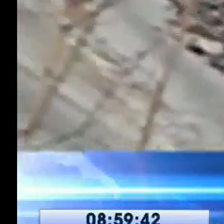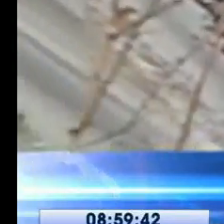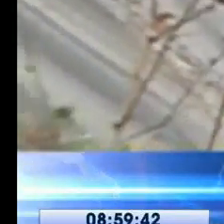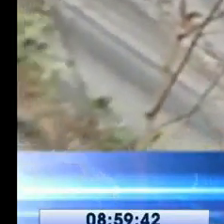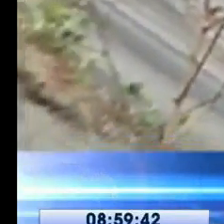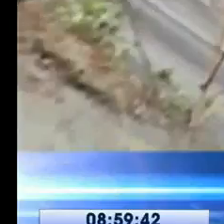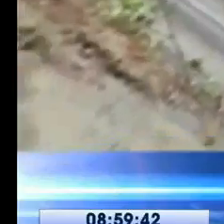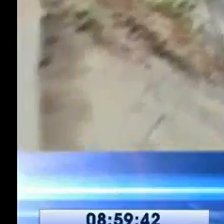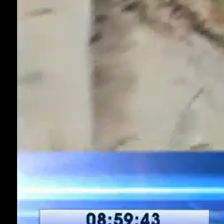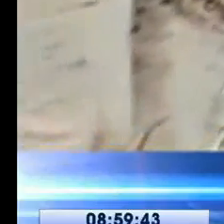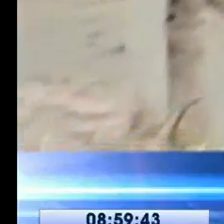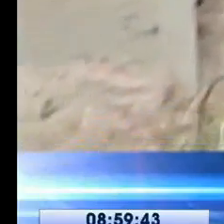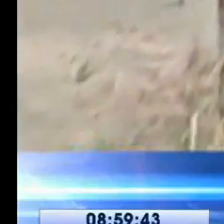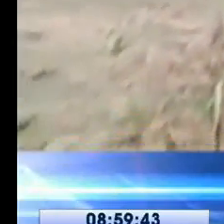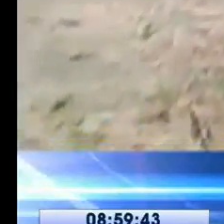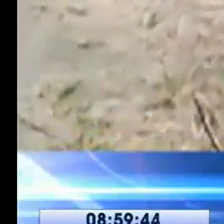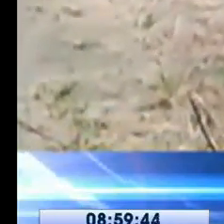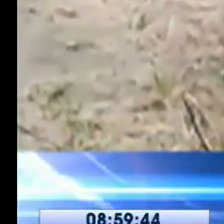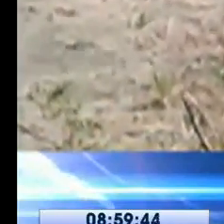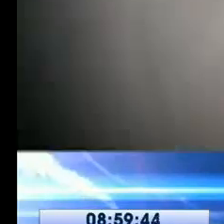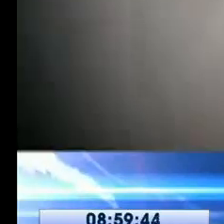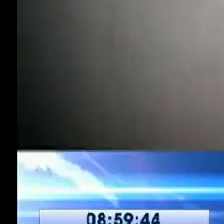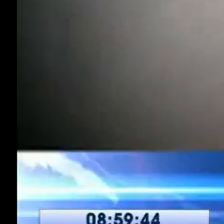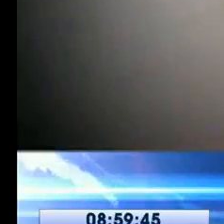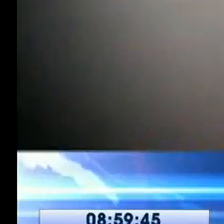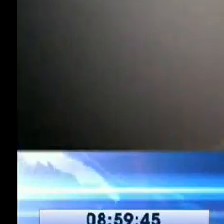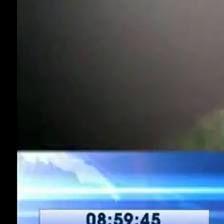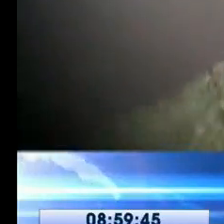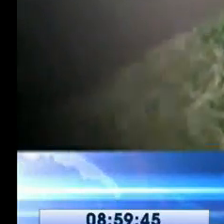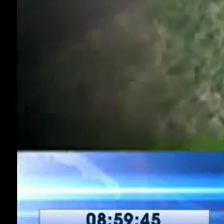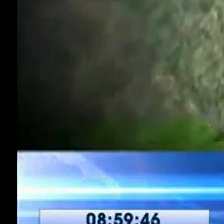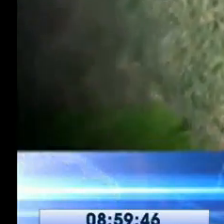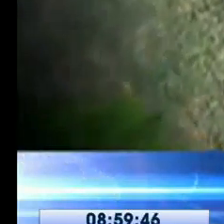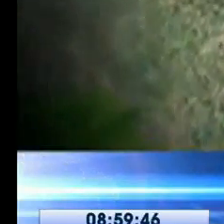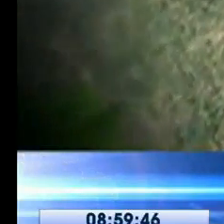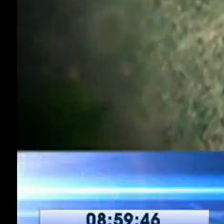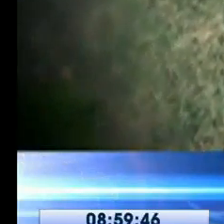La mujer solo tiene dolorosos recuerdos.